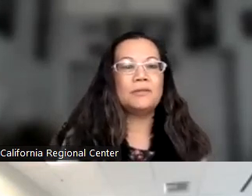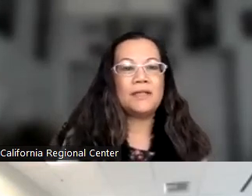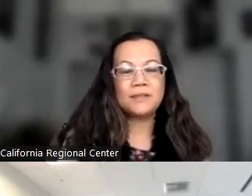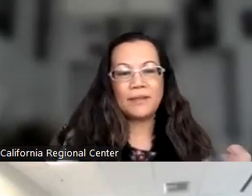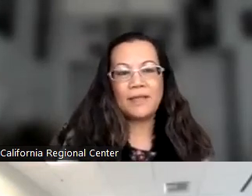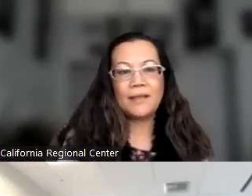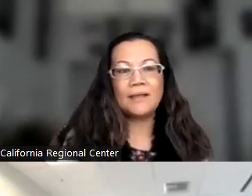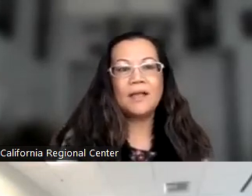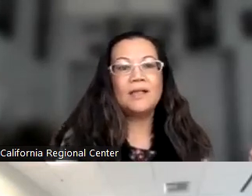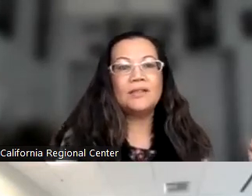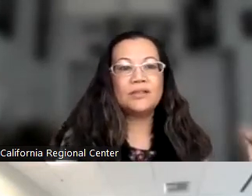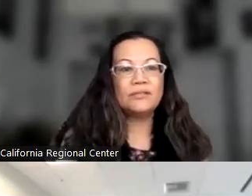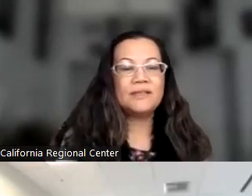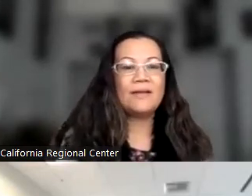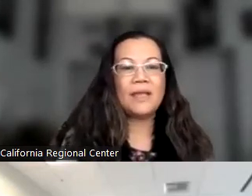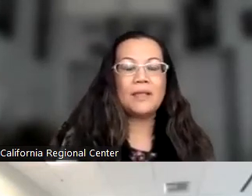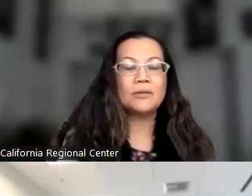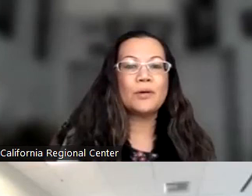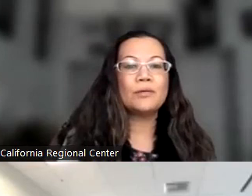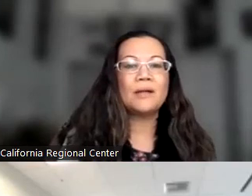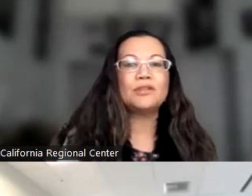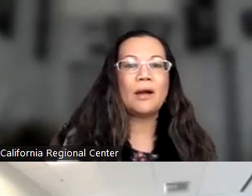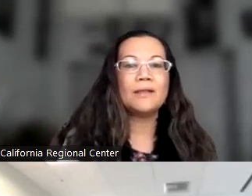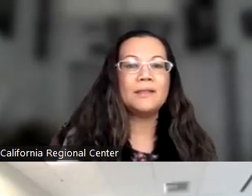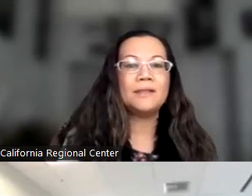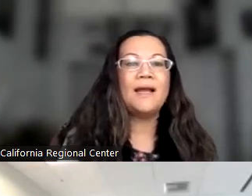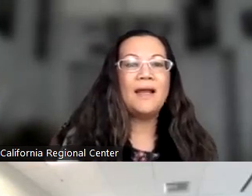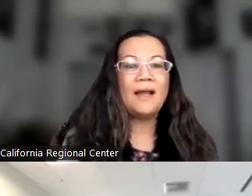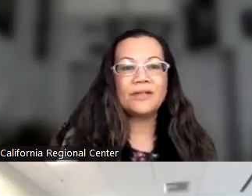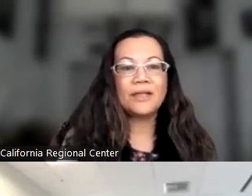las comunidades hispanas y morenas.